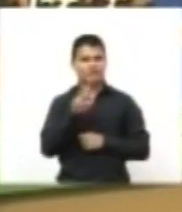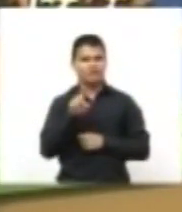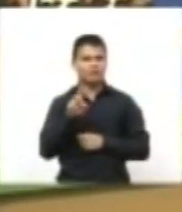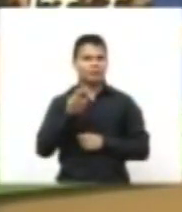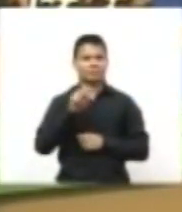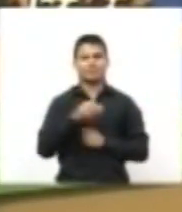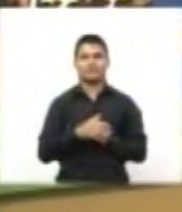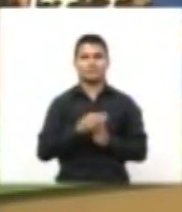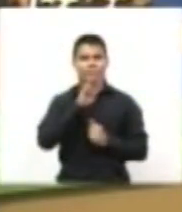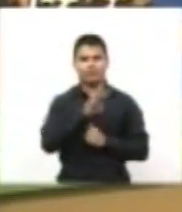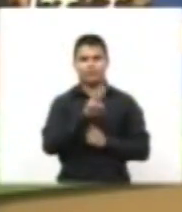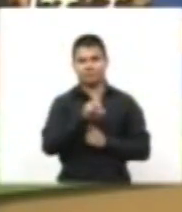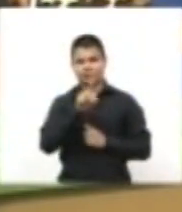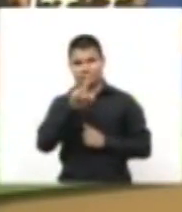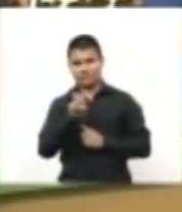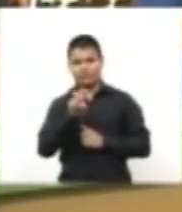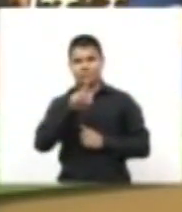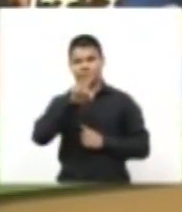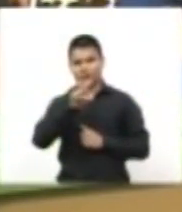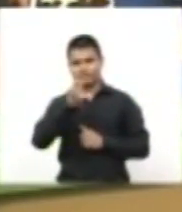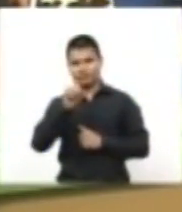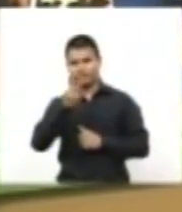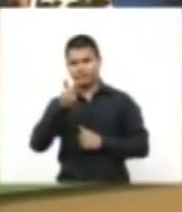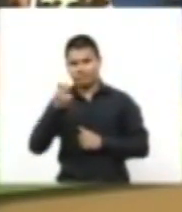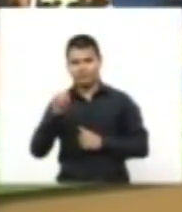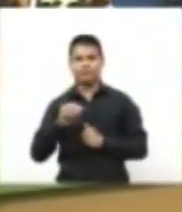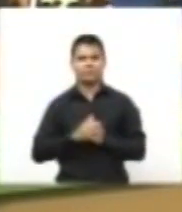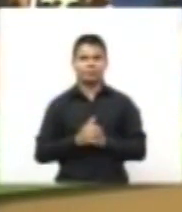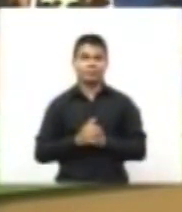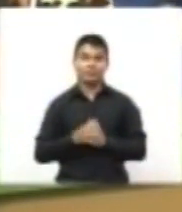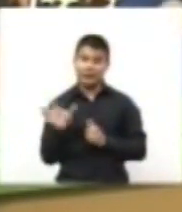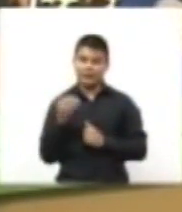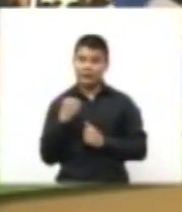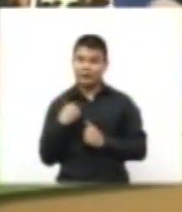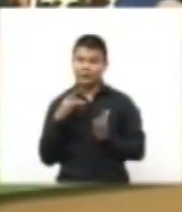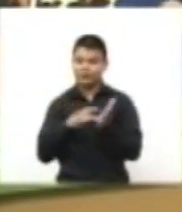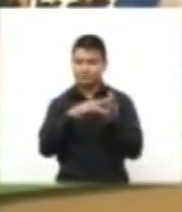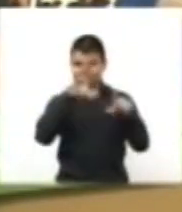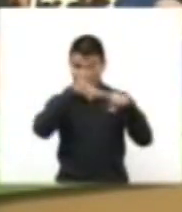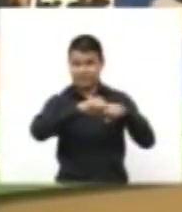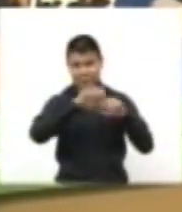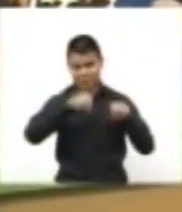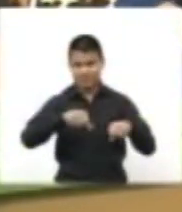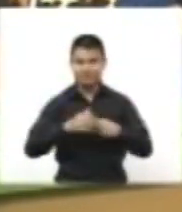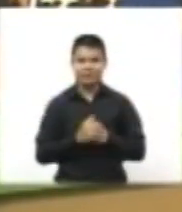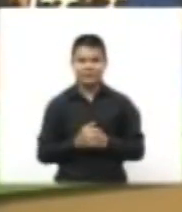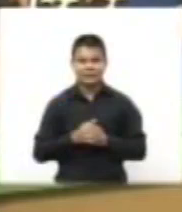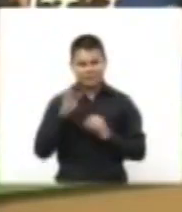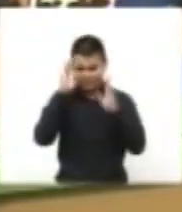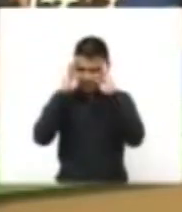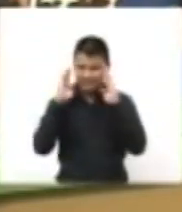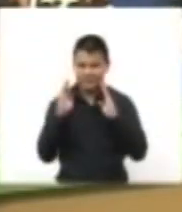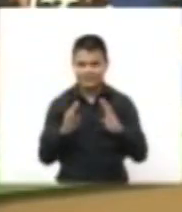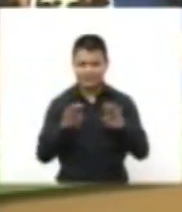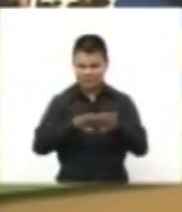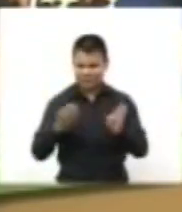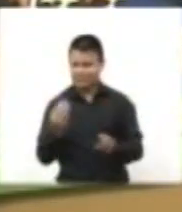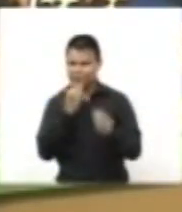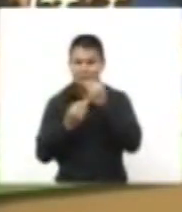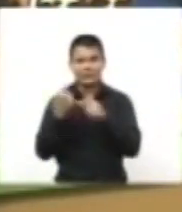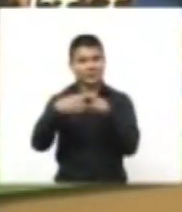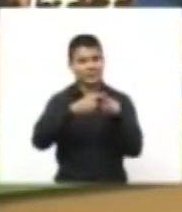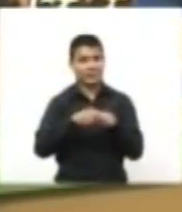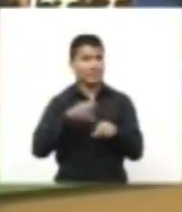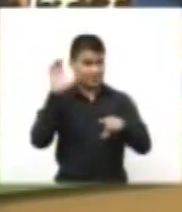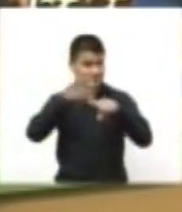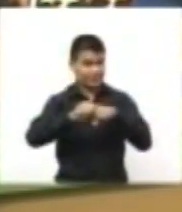317-7070. Repetimos, teléfono 317-7070, a reservar, ya yo me antojé. Además que vamos a tener la mejor atención con este magno evento que nos han preparado. Claro